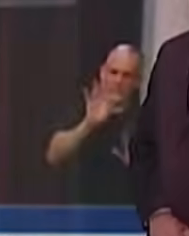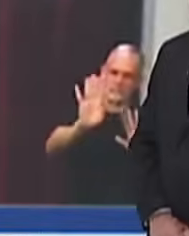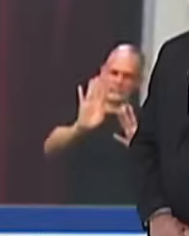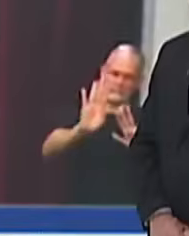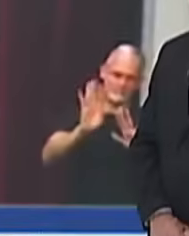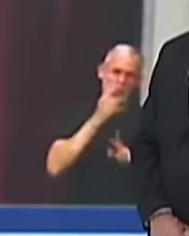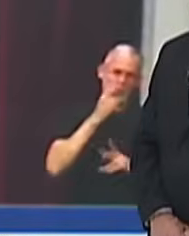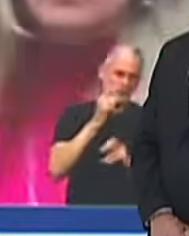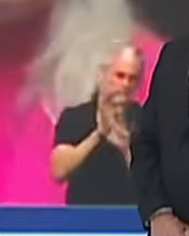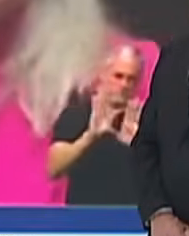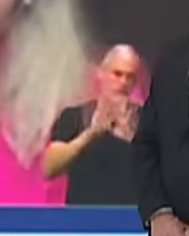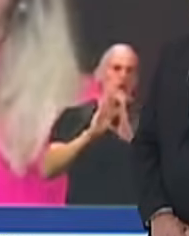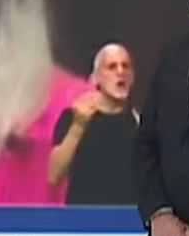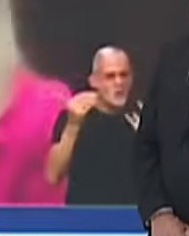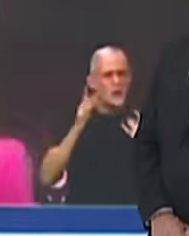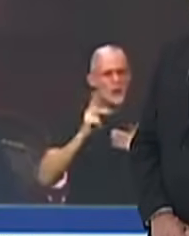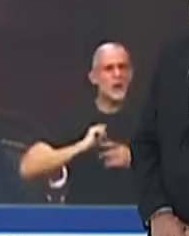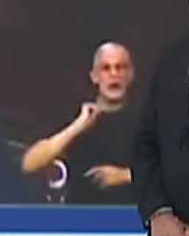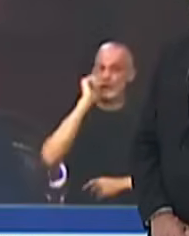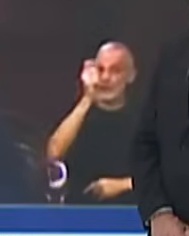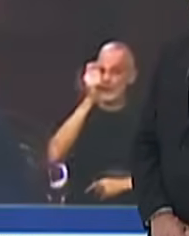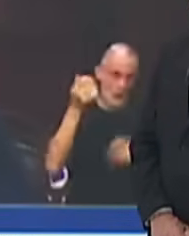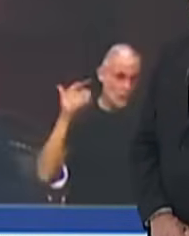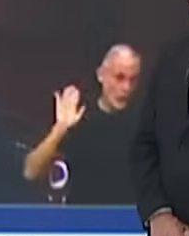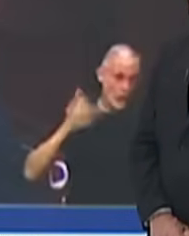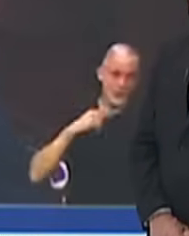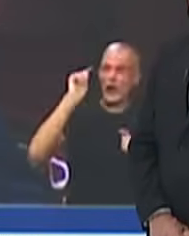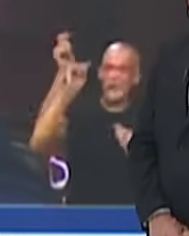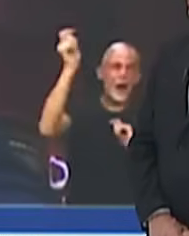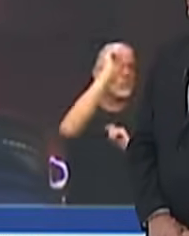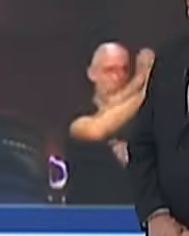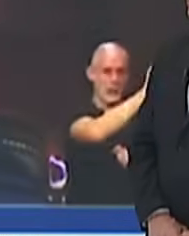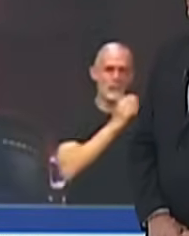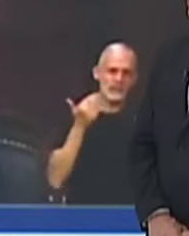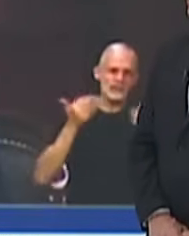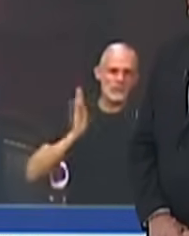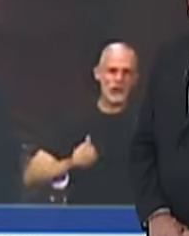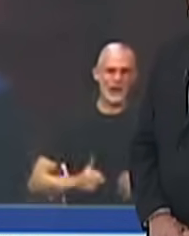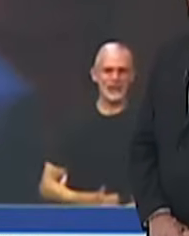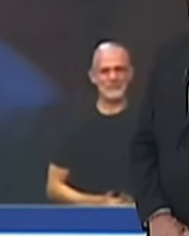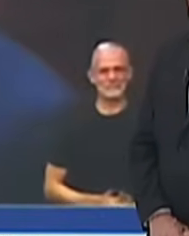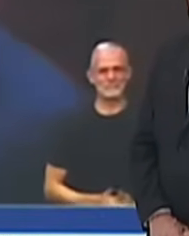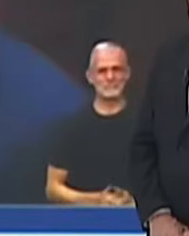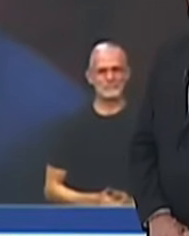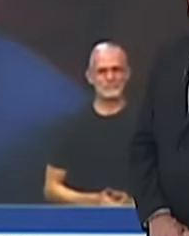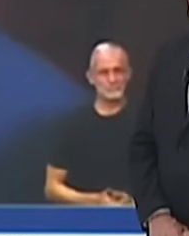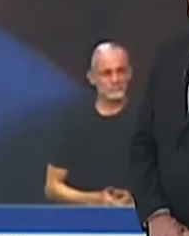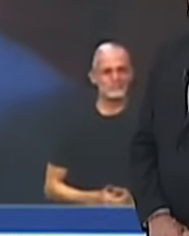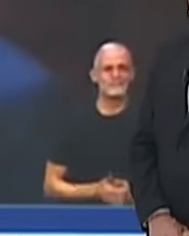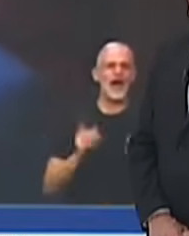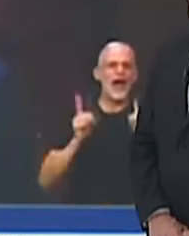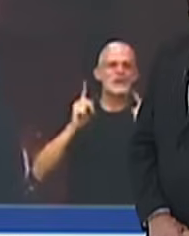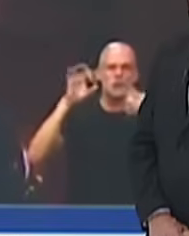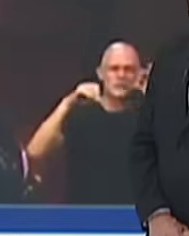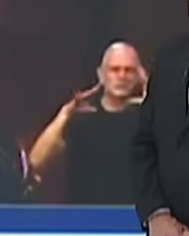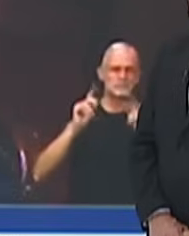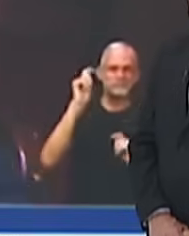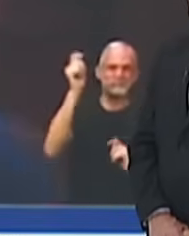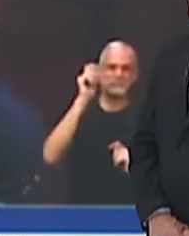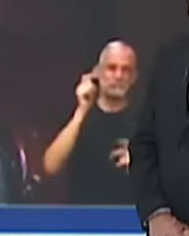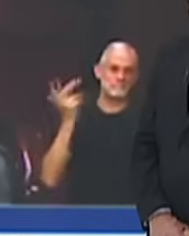Sí, silbato. Sí, pero Una particularidad, bueno, los que conocemos a Valdés saben que él siempre anda, es más, le regala como una especie de souvenir. Sí.